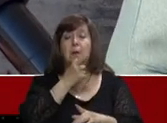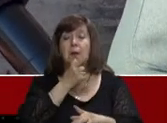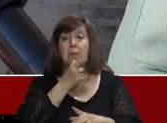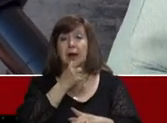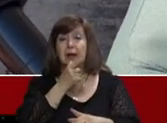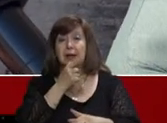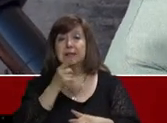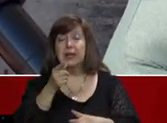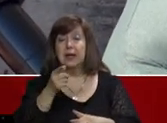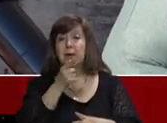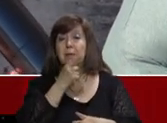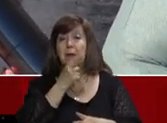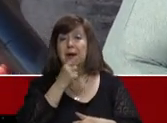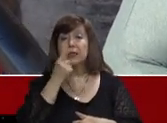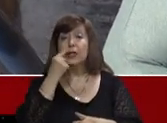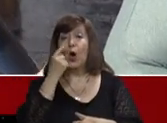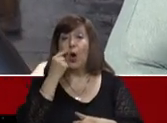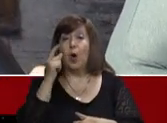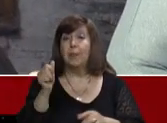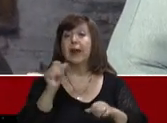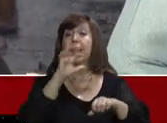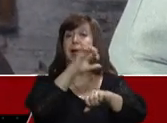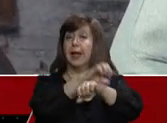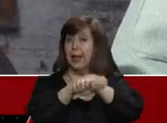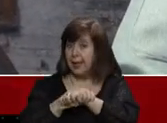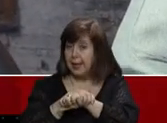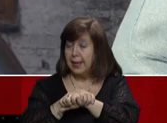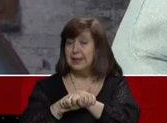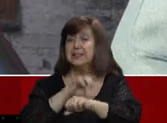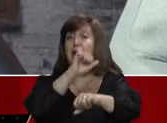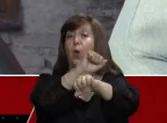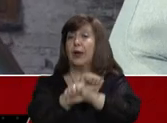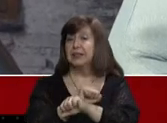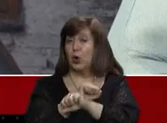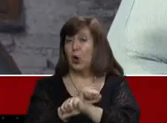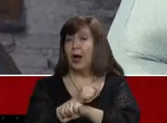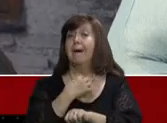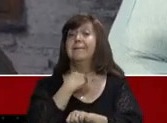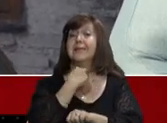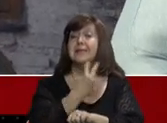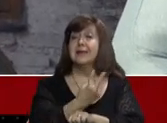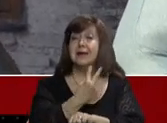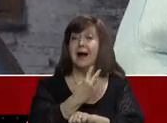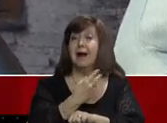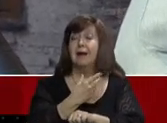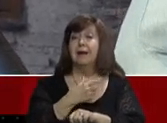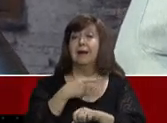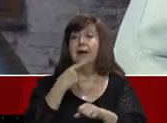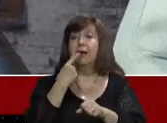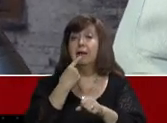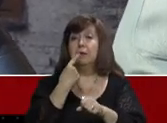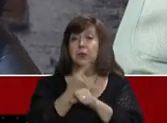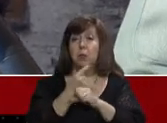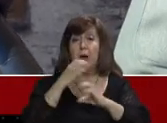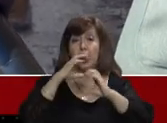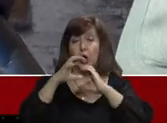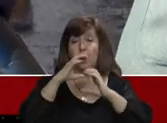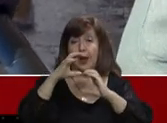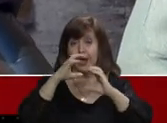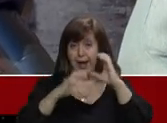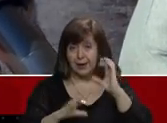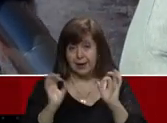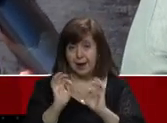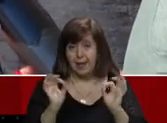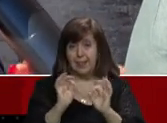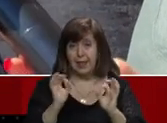mí la tiene amenazada es secuestrada en algún lado que no puedo tener comunicación con ella porque yo